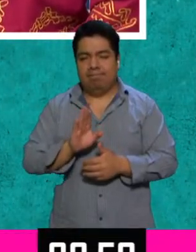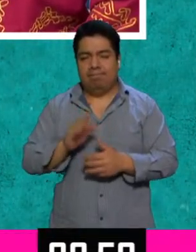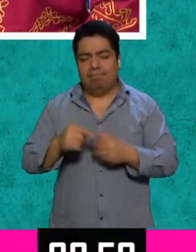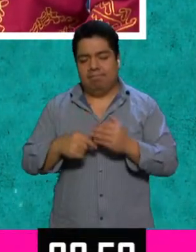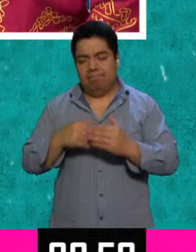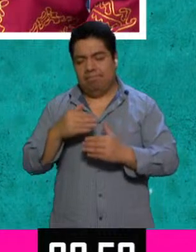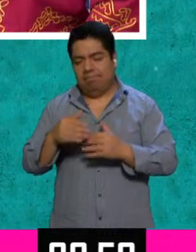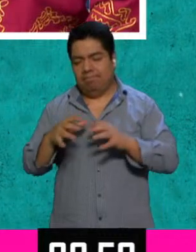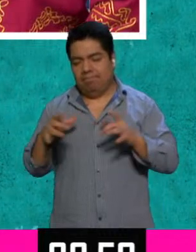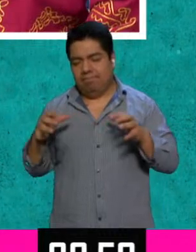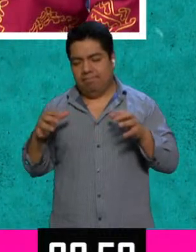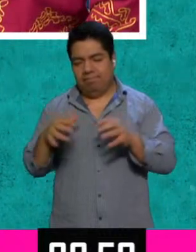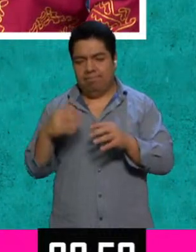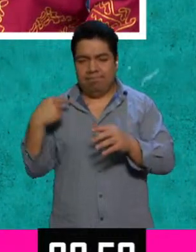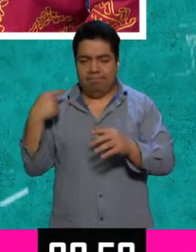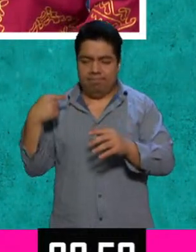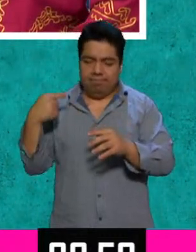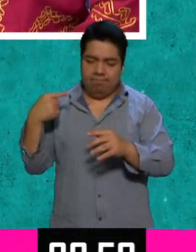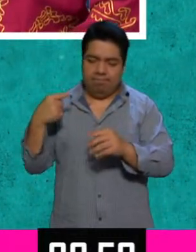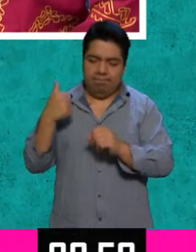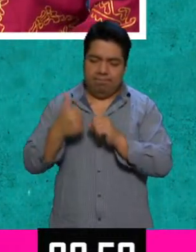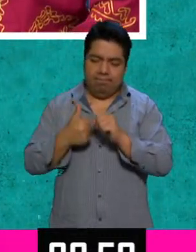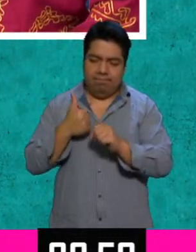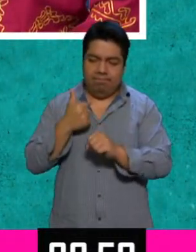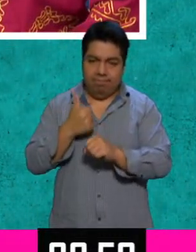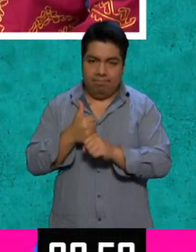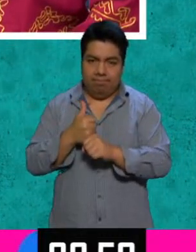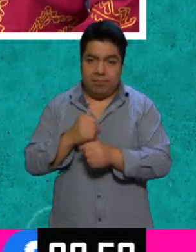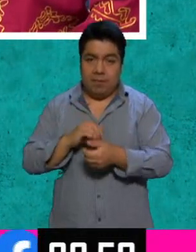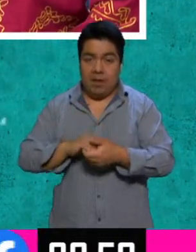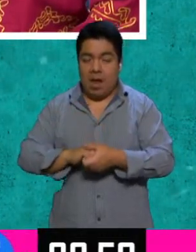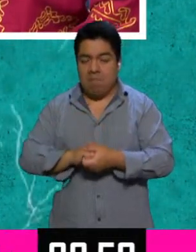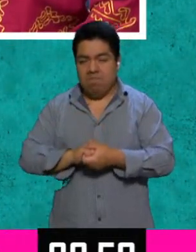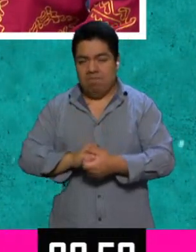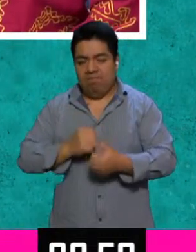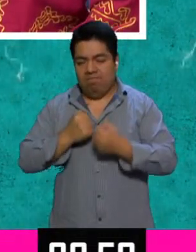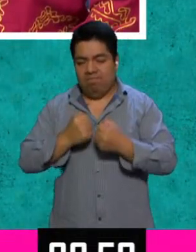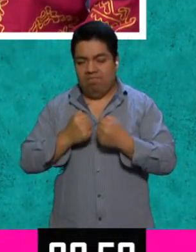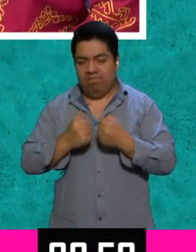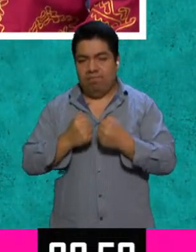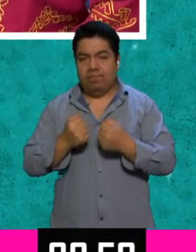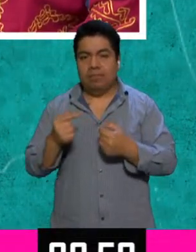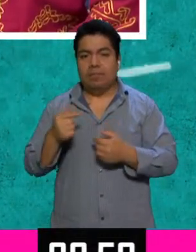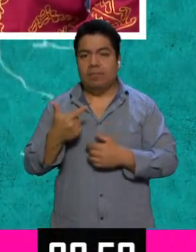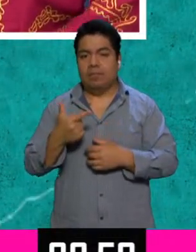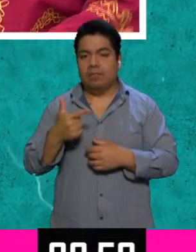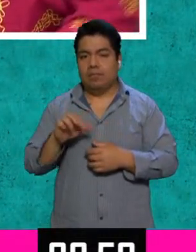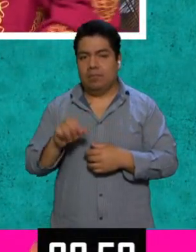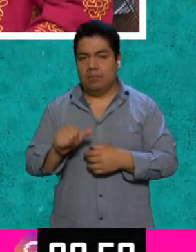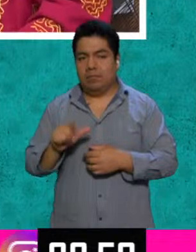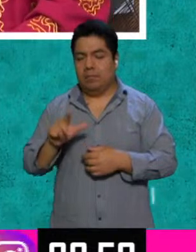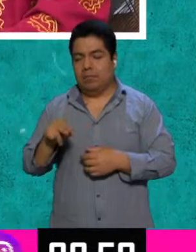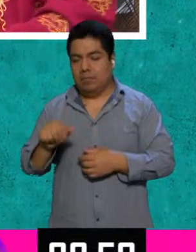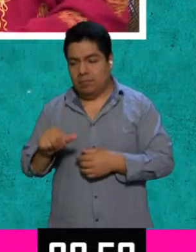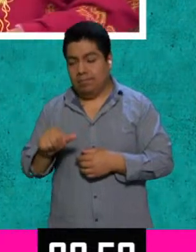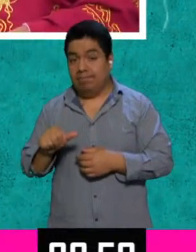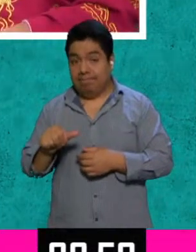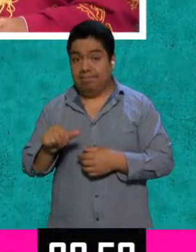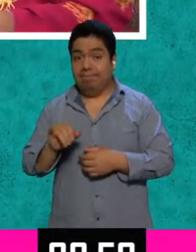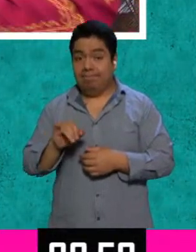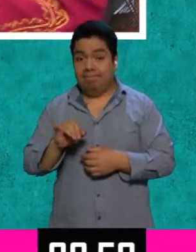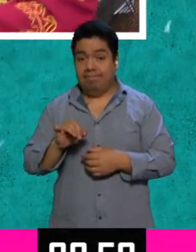ido formando a lo largo de décadas, ¿no? Y que tuvo un enorme fortalecimiento con la presencia de Genaro García Luna durante